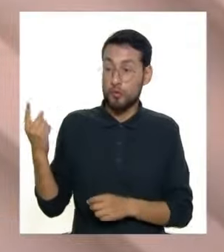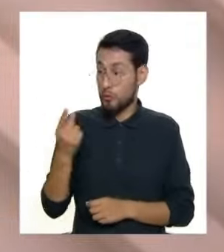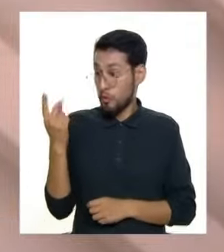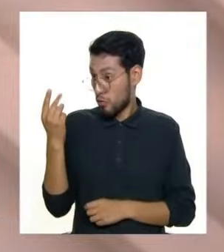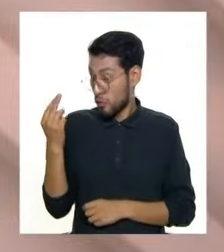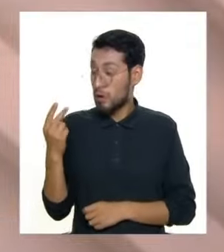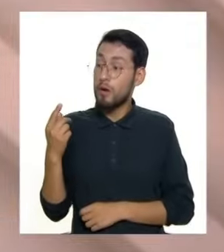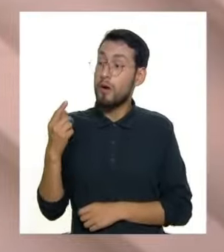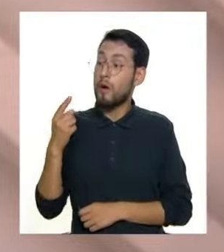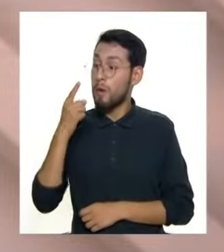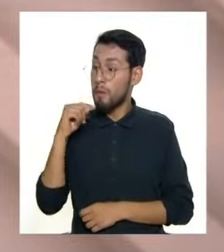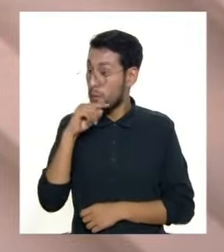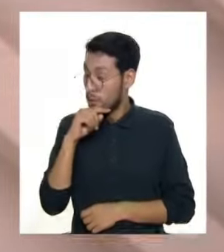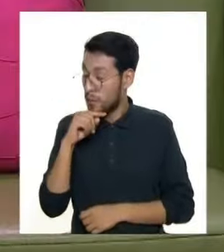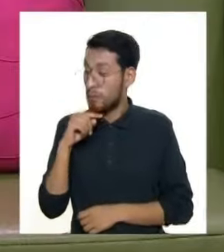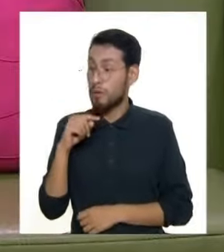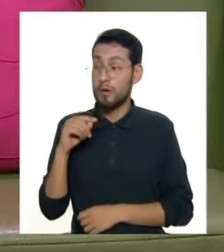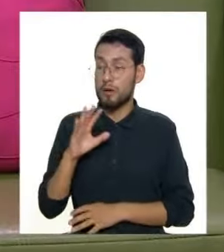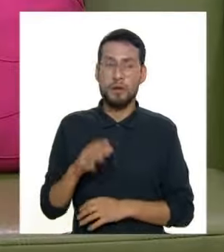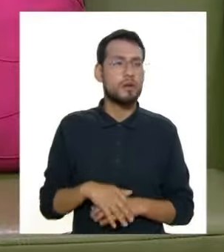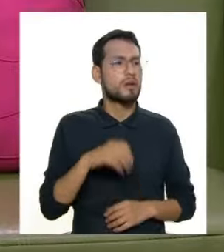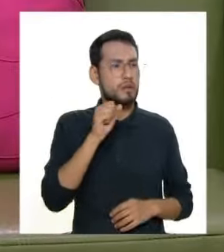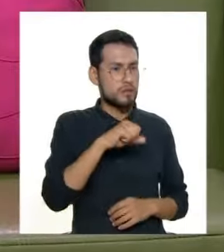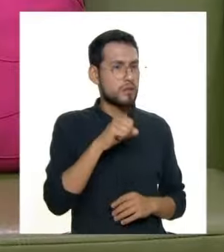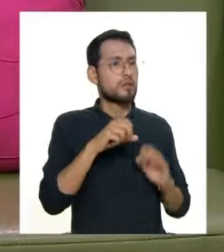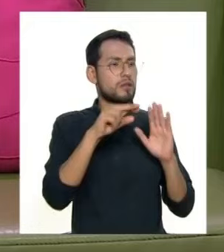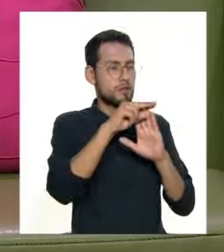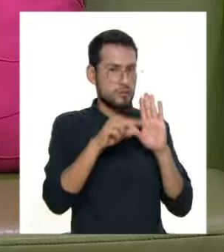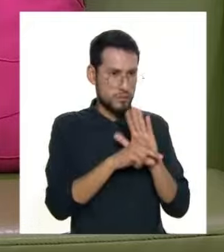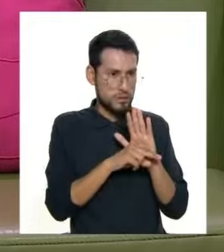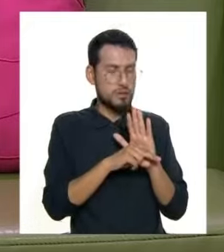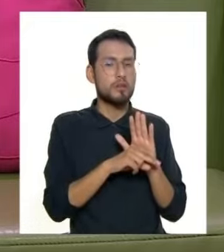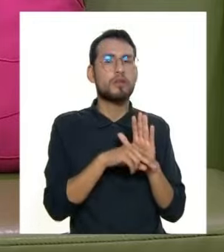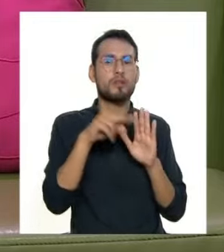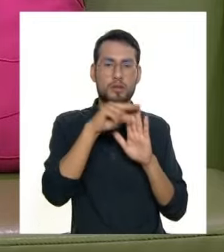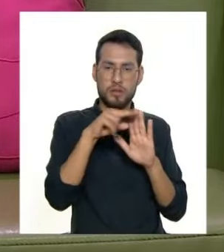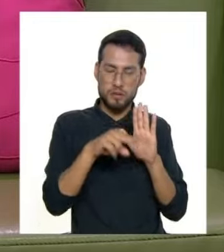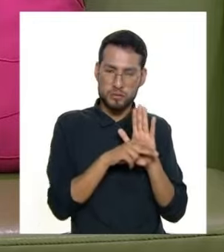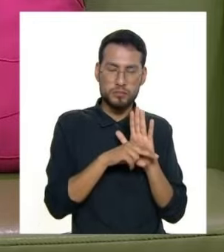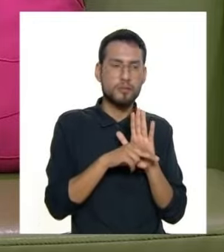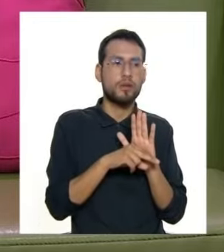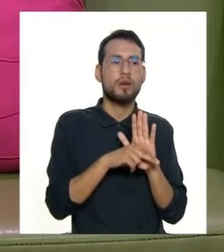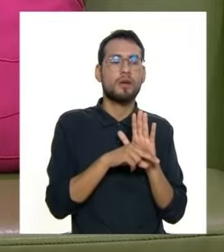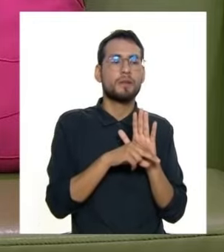parejas heterosexuales? Sí, la norma... ¿Solo heterosexuales? Exactamente, la norma...